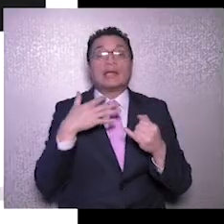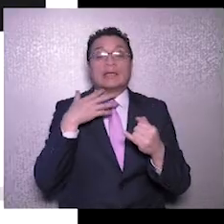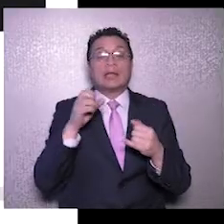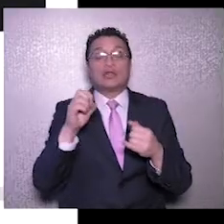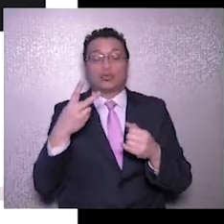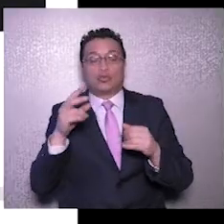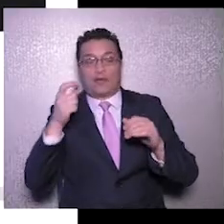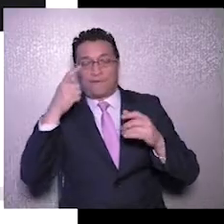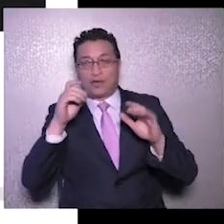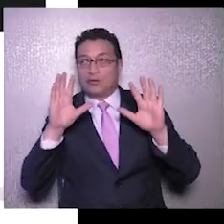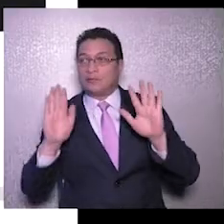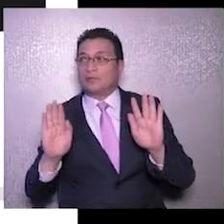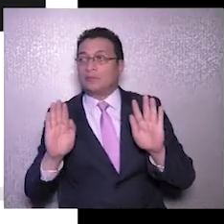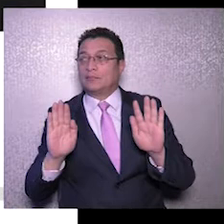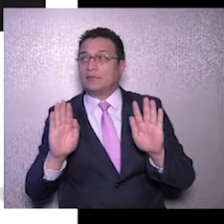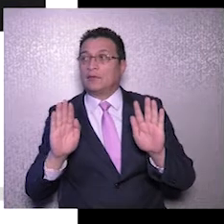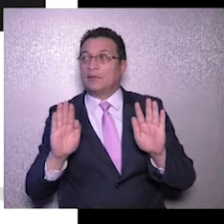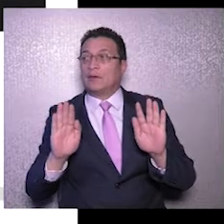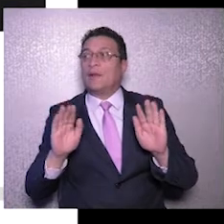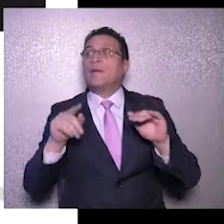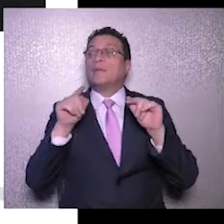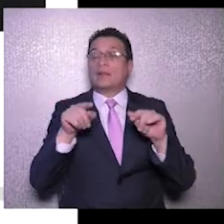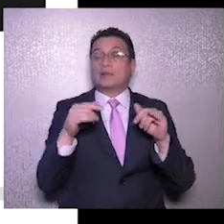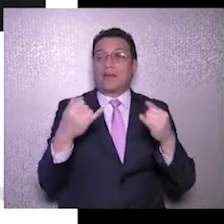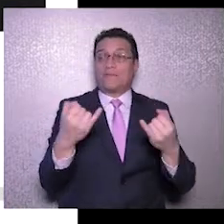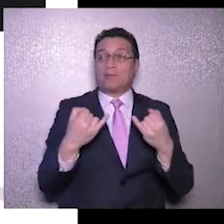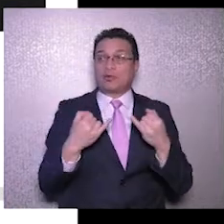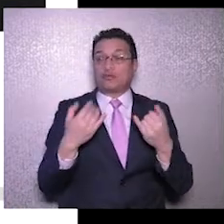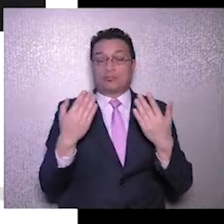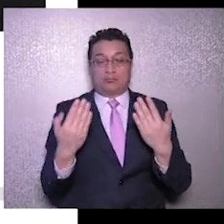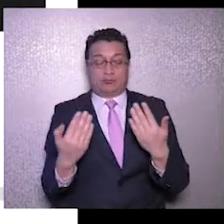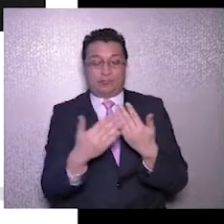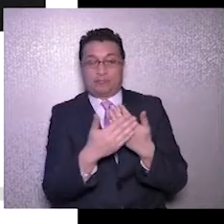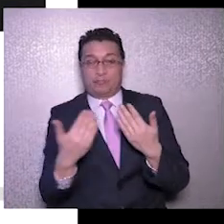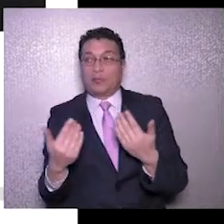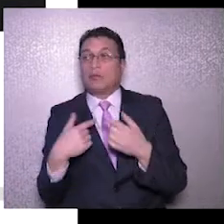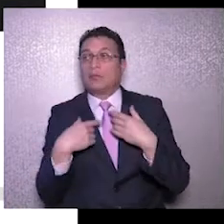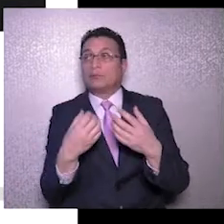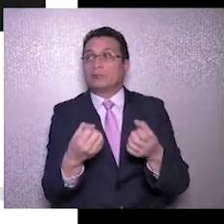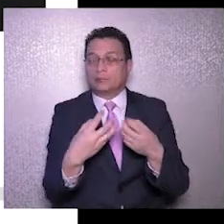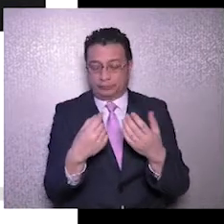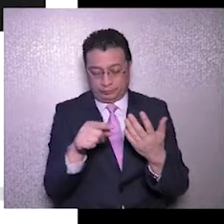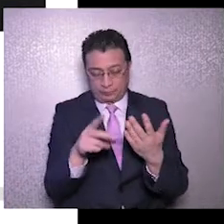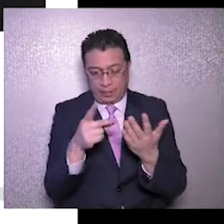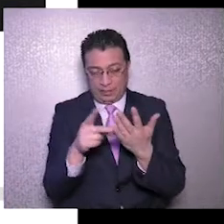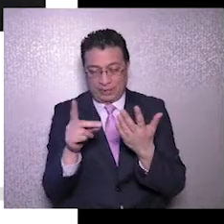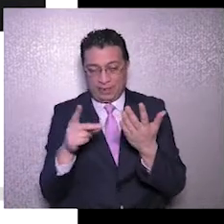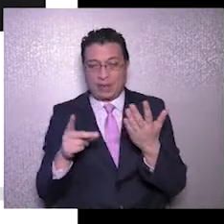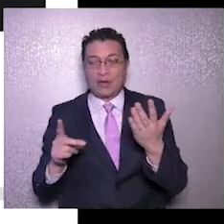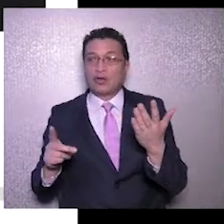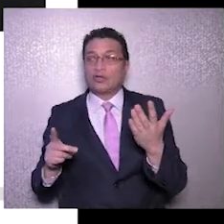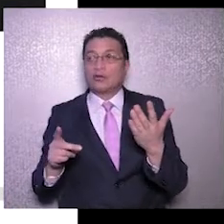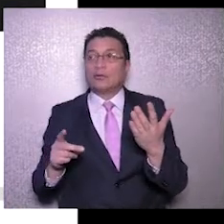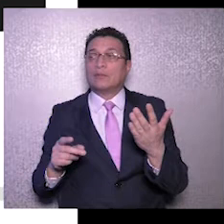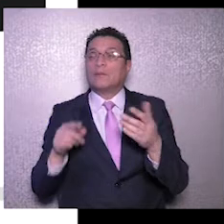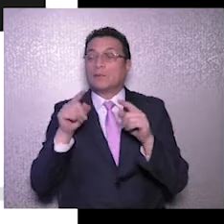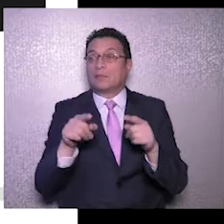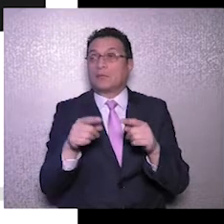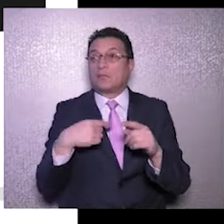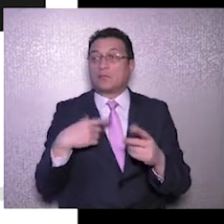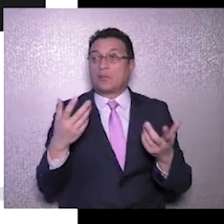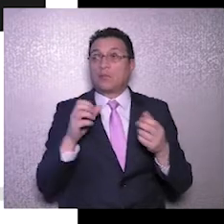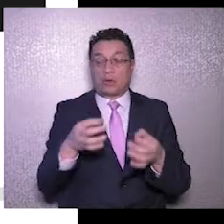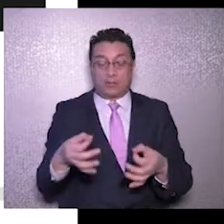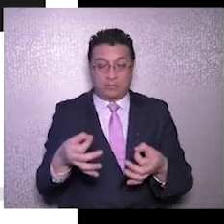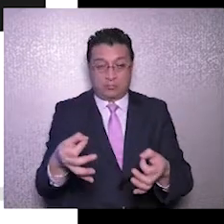de ahí, con la diferencia que esta información es la que nosotros nos entrenaron para hacer el diagnóstico. A lo mejor esta información nosotros podemos